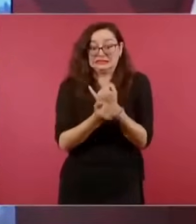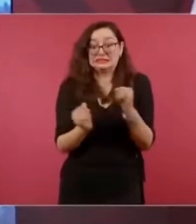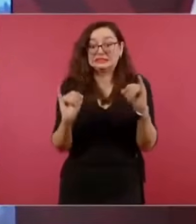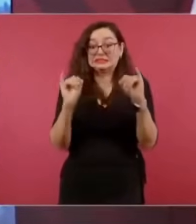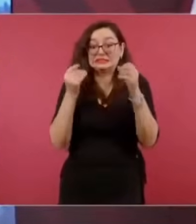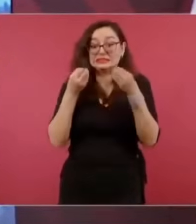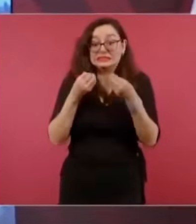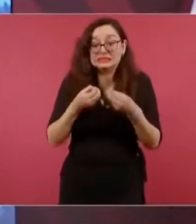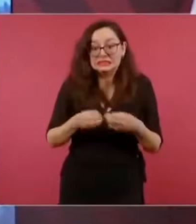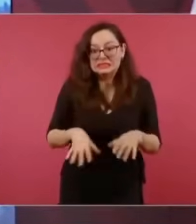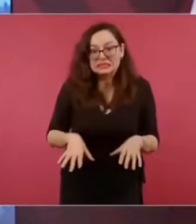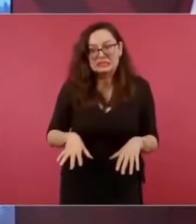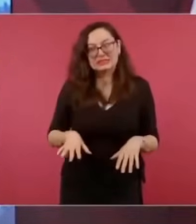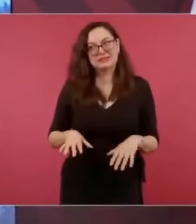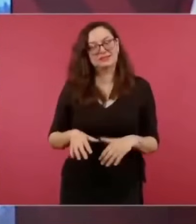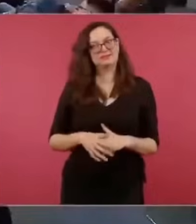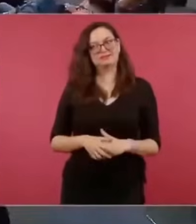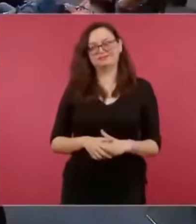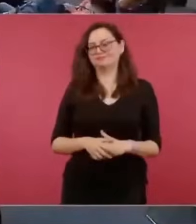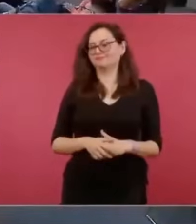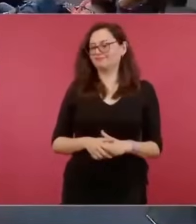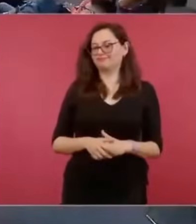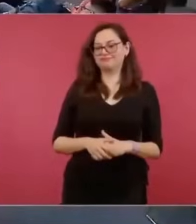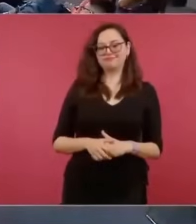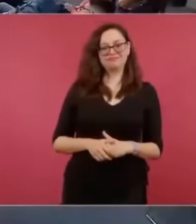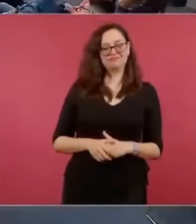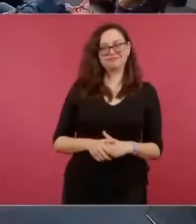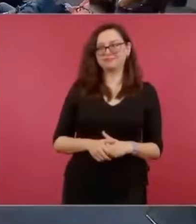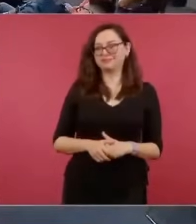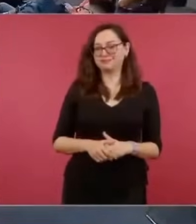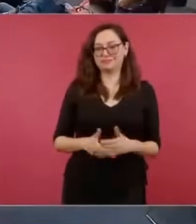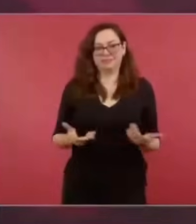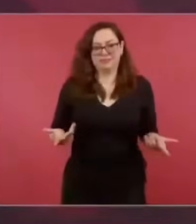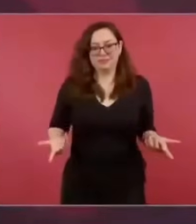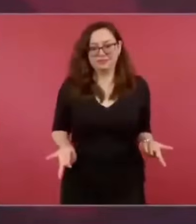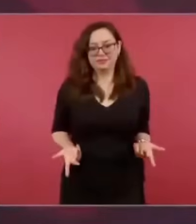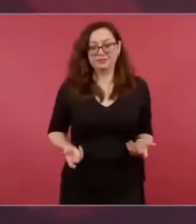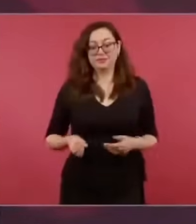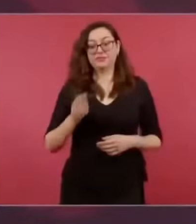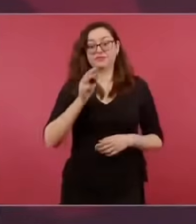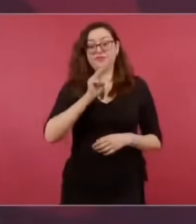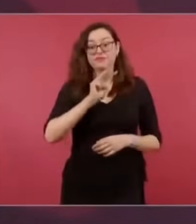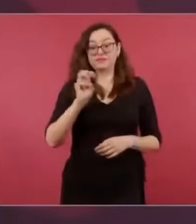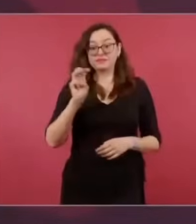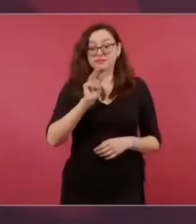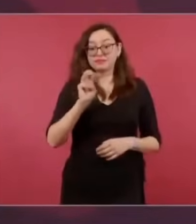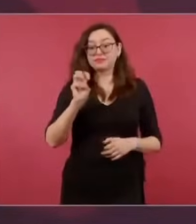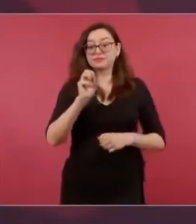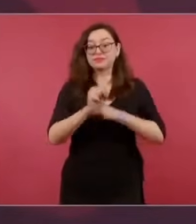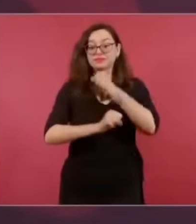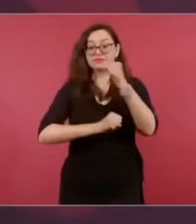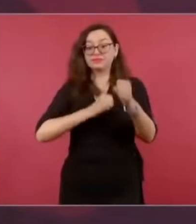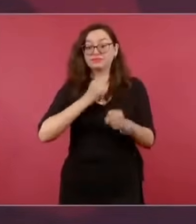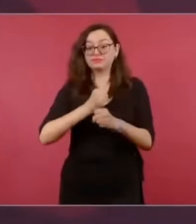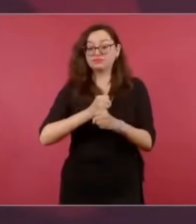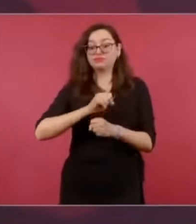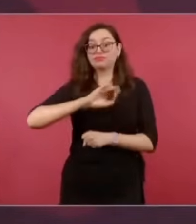Imagínense, 300 años de dominación colonial. Luego varios intentos de